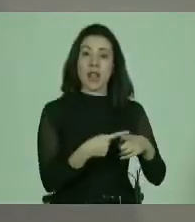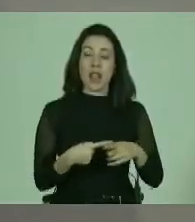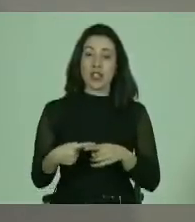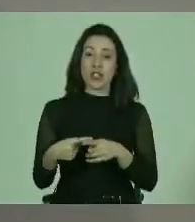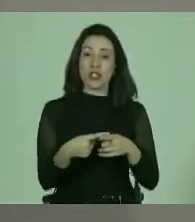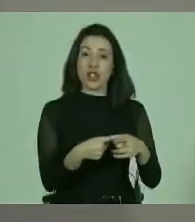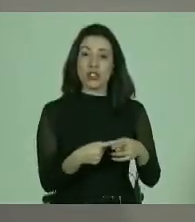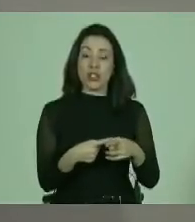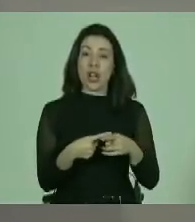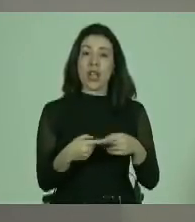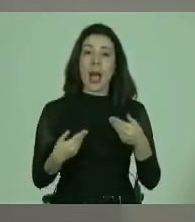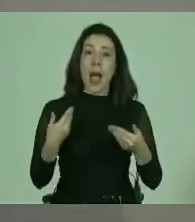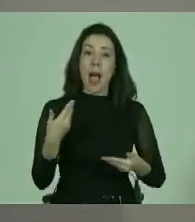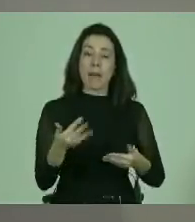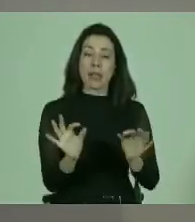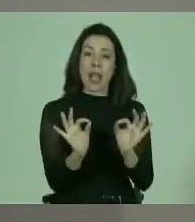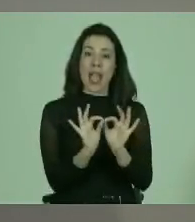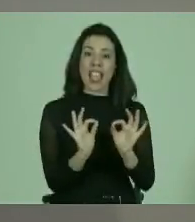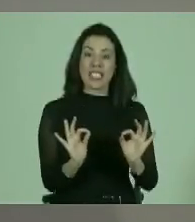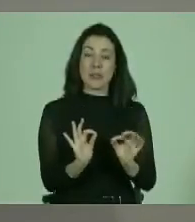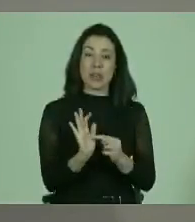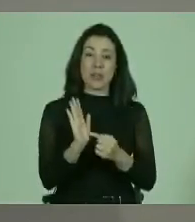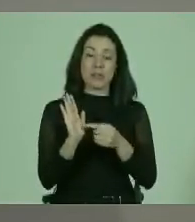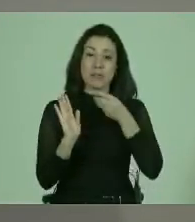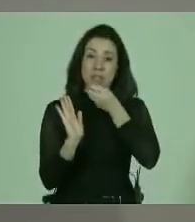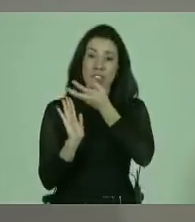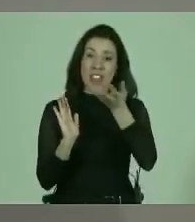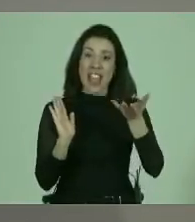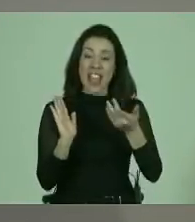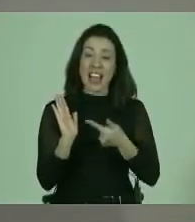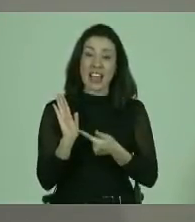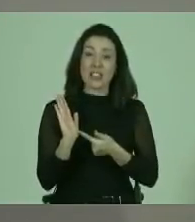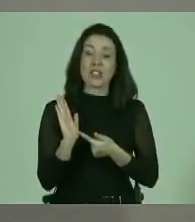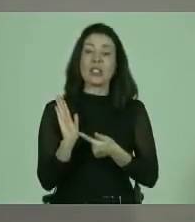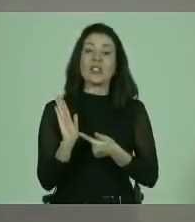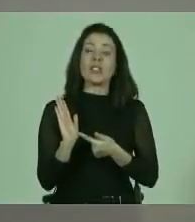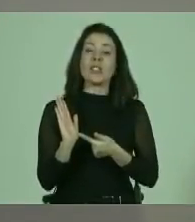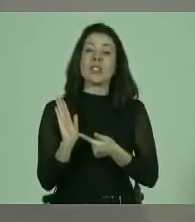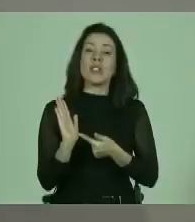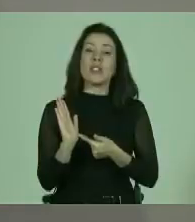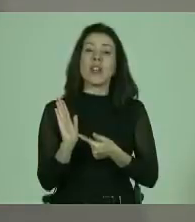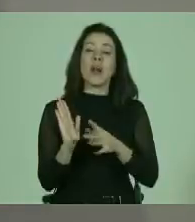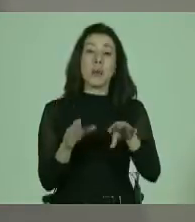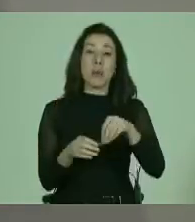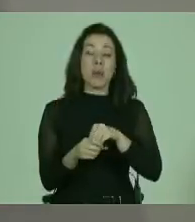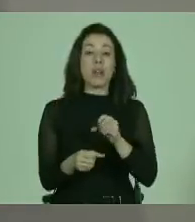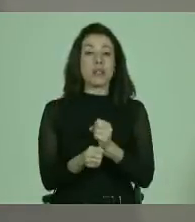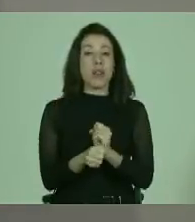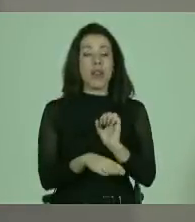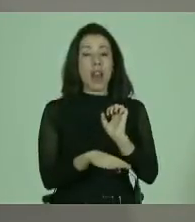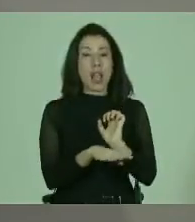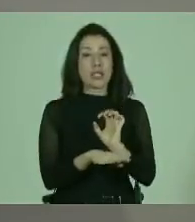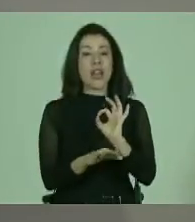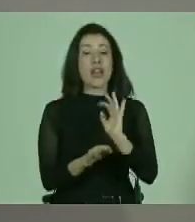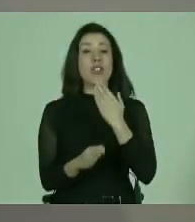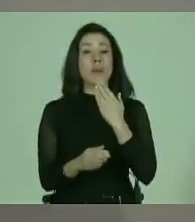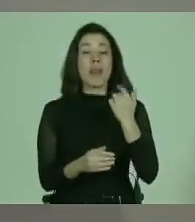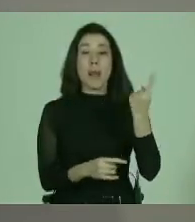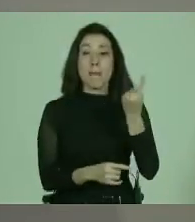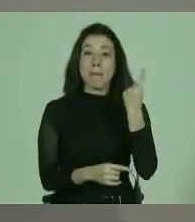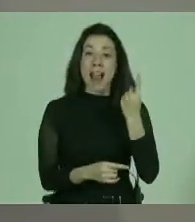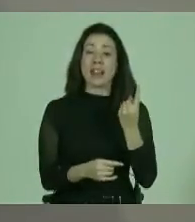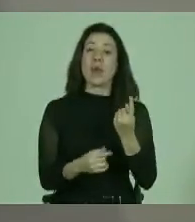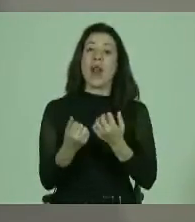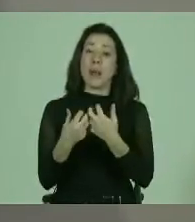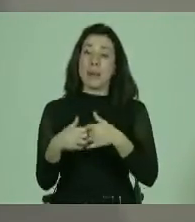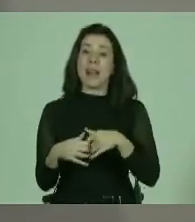que es una aportación específica a la declaración incluye el valor del estado y de los particulares y de los